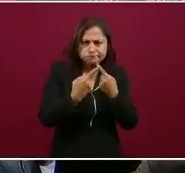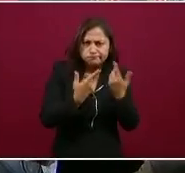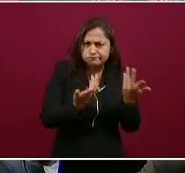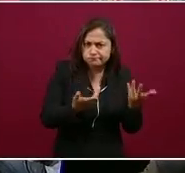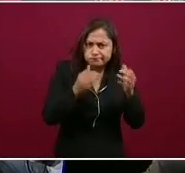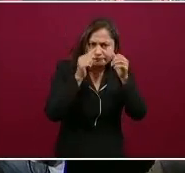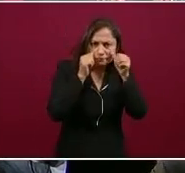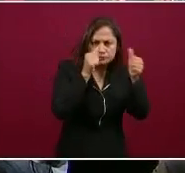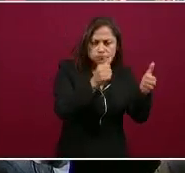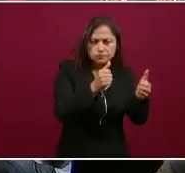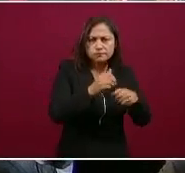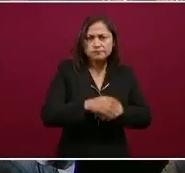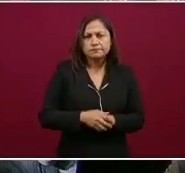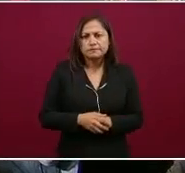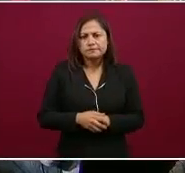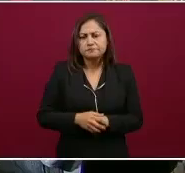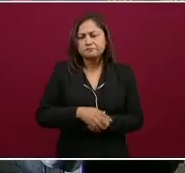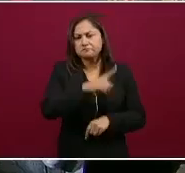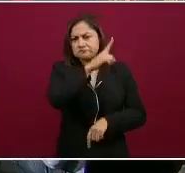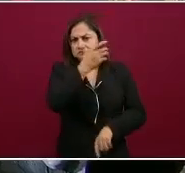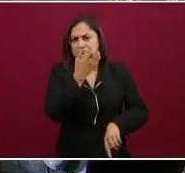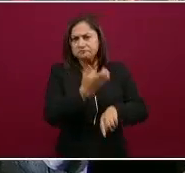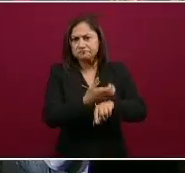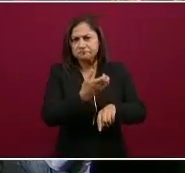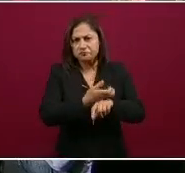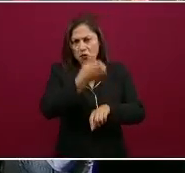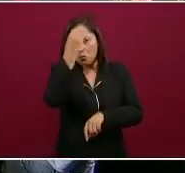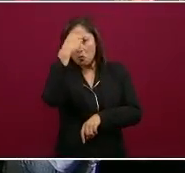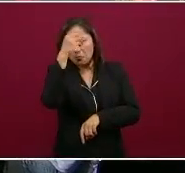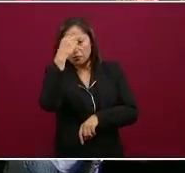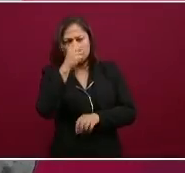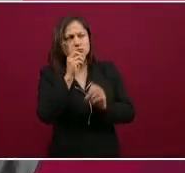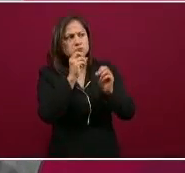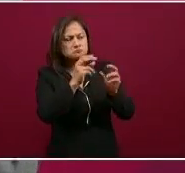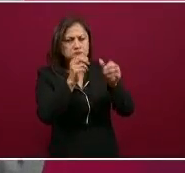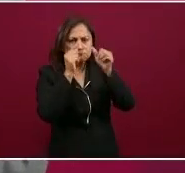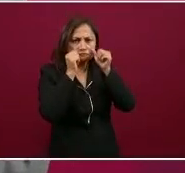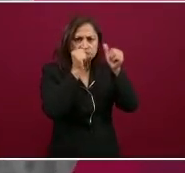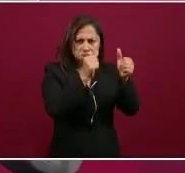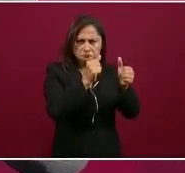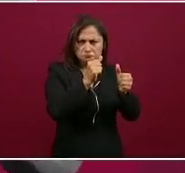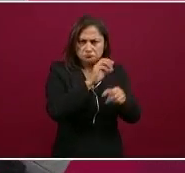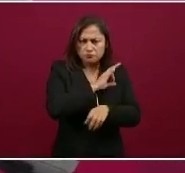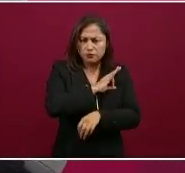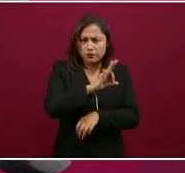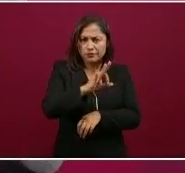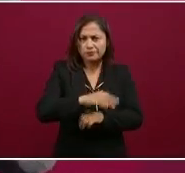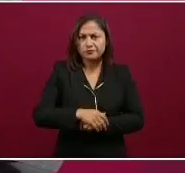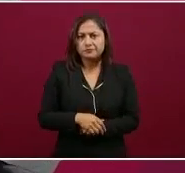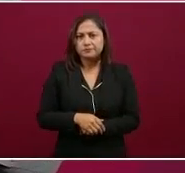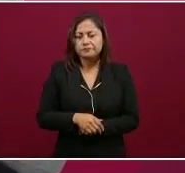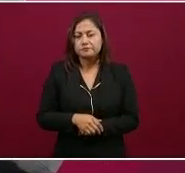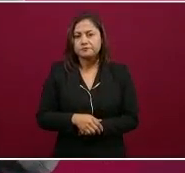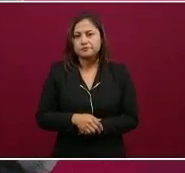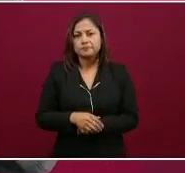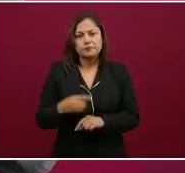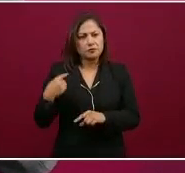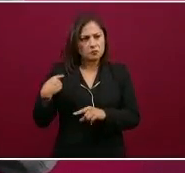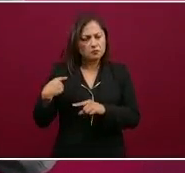los puntos de vista del gobierno estadounidense. O sea, se ha estado